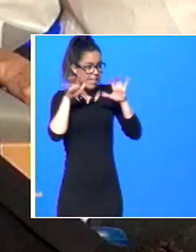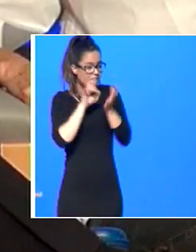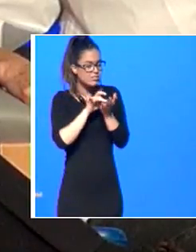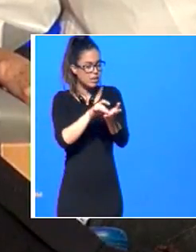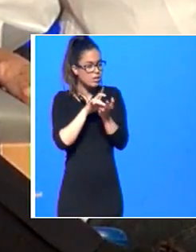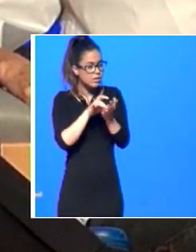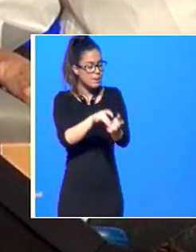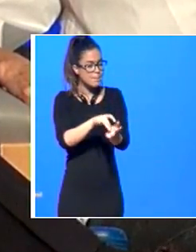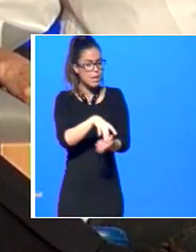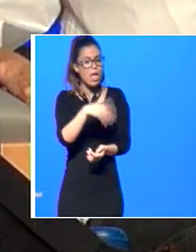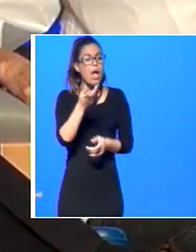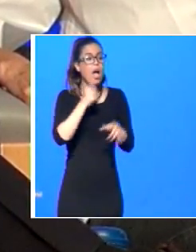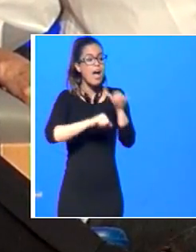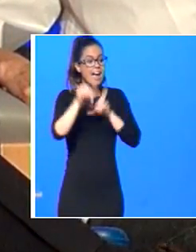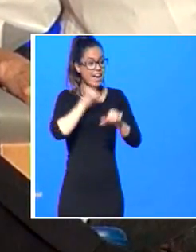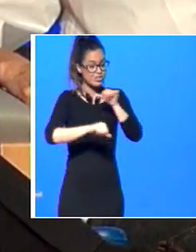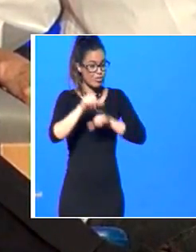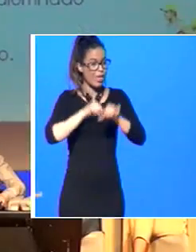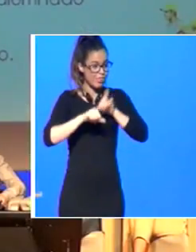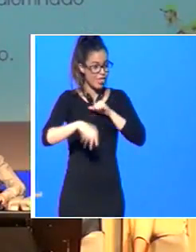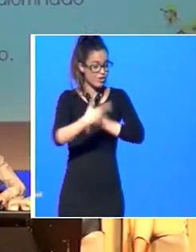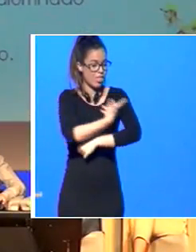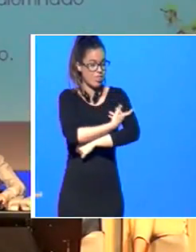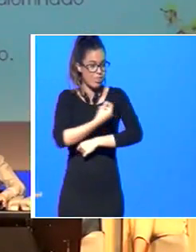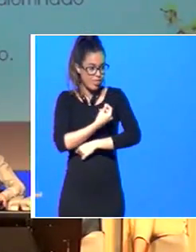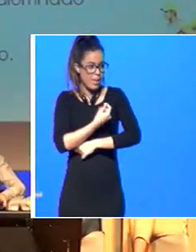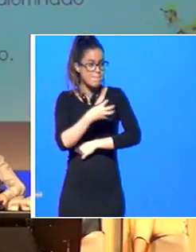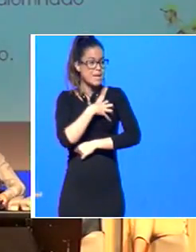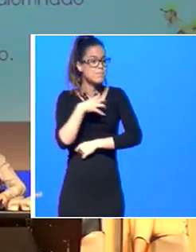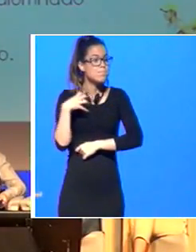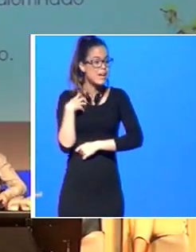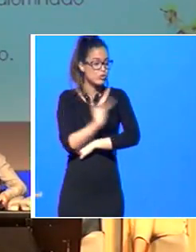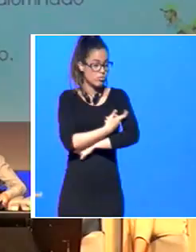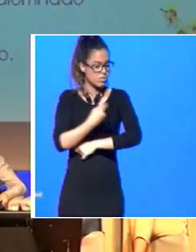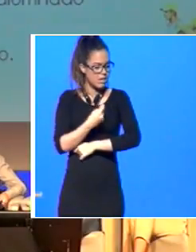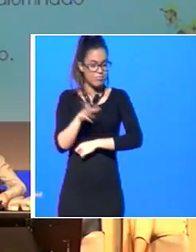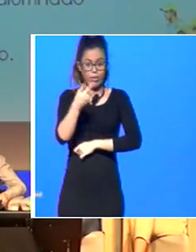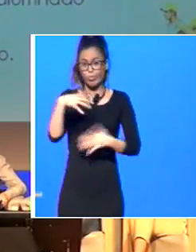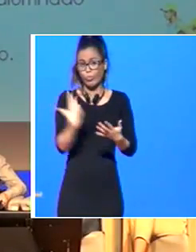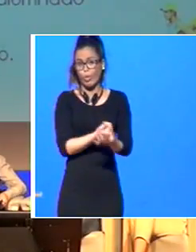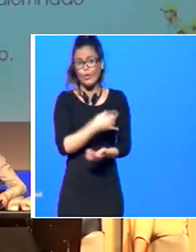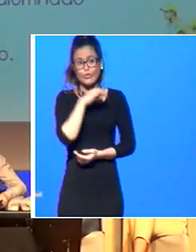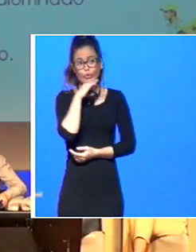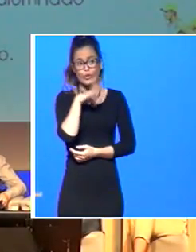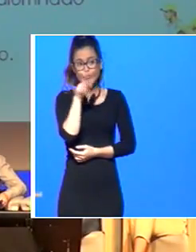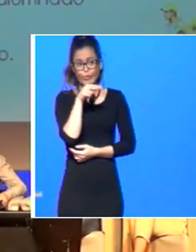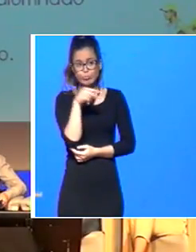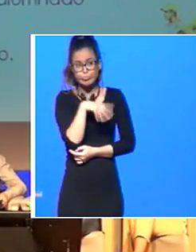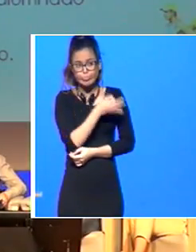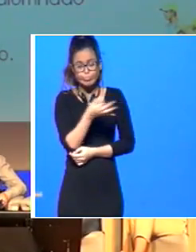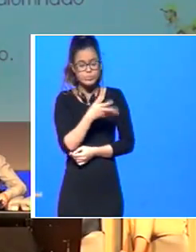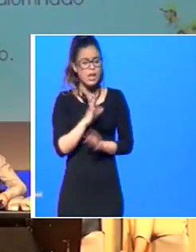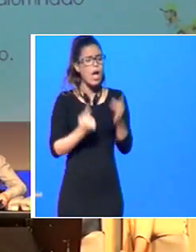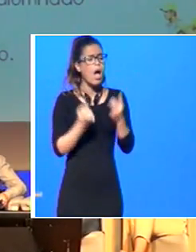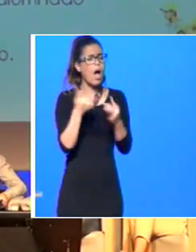contentos a las asociaciones de donantes de sangre y a los bancos de sangre. Por ejemplo, algunas